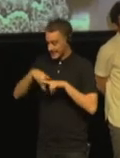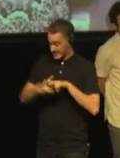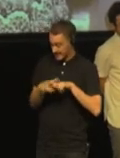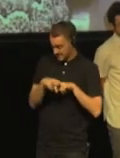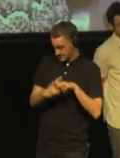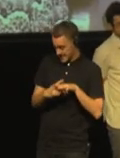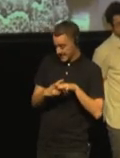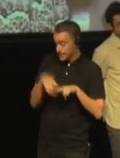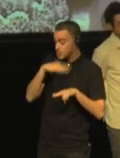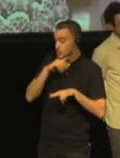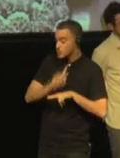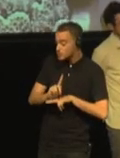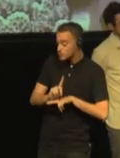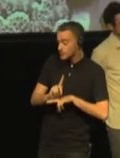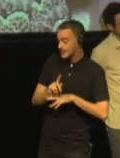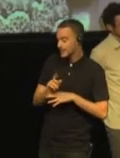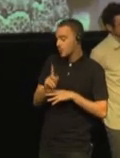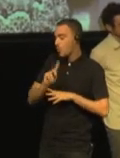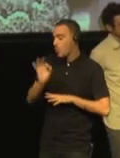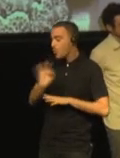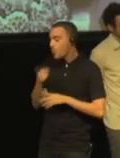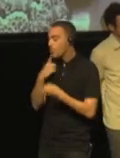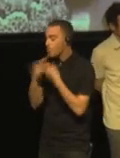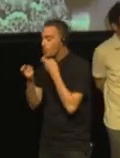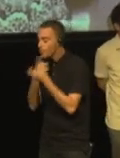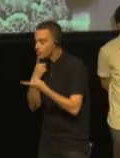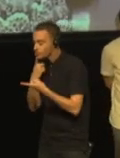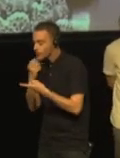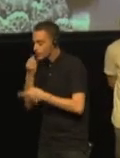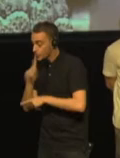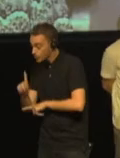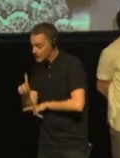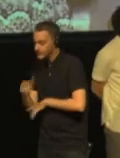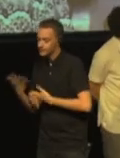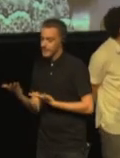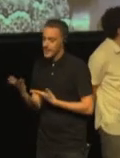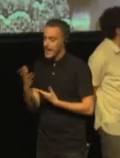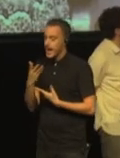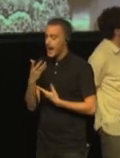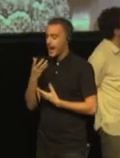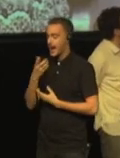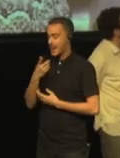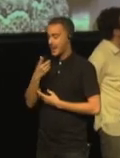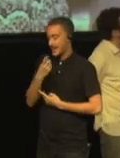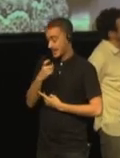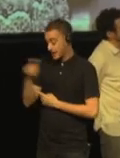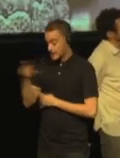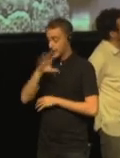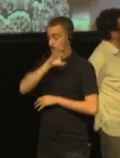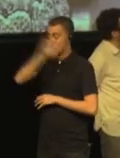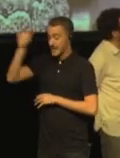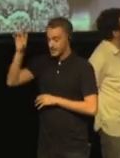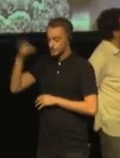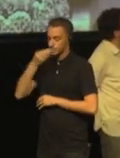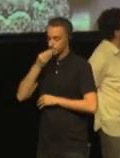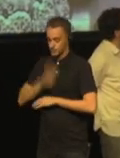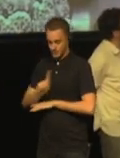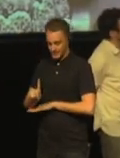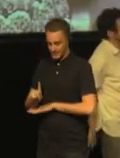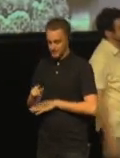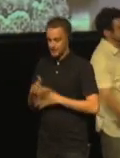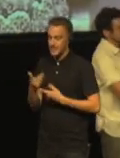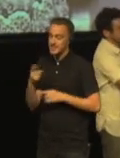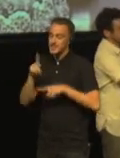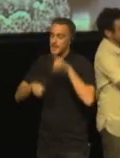se adecua a las necesidades de cada país. Pero esto es debido a la variación, evidentemente, entre culturas, las infraestructuras, el vocabulario,